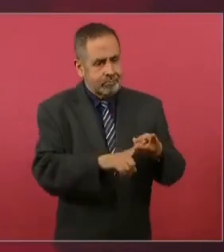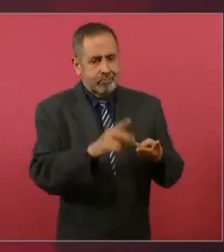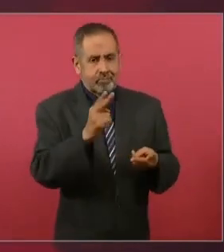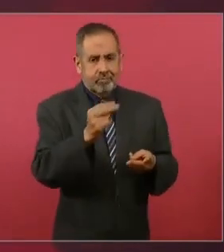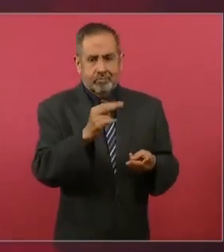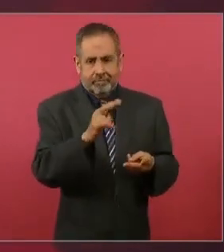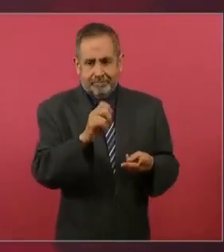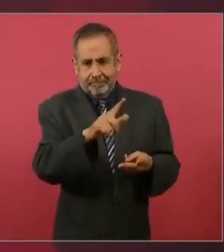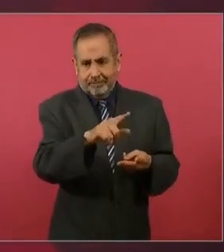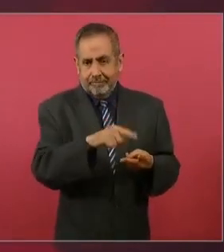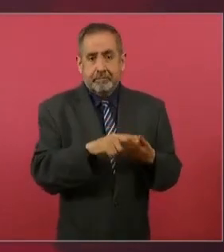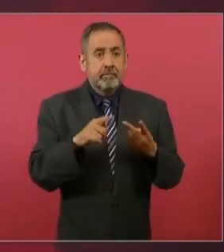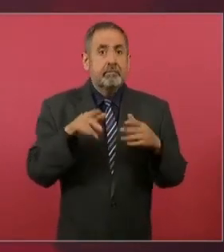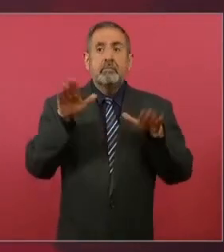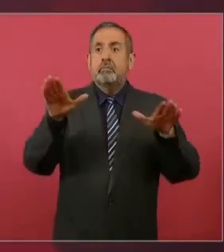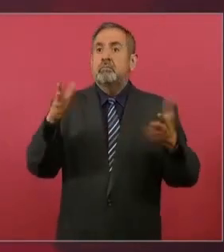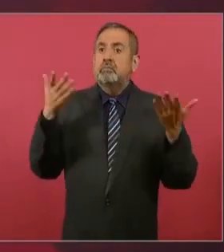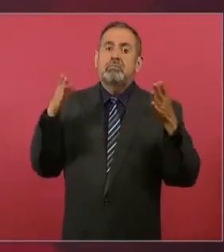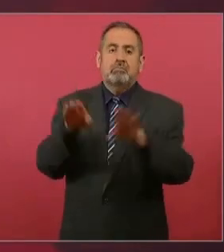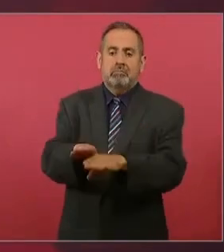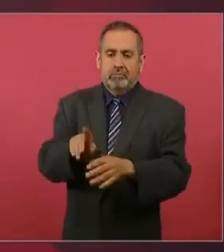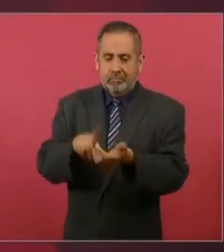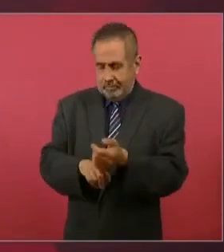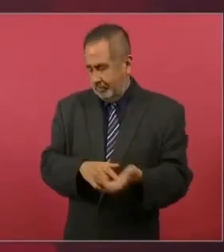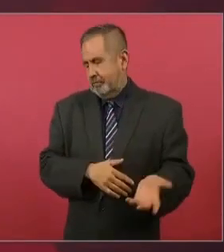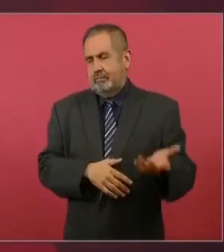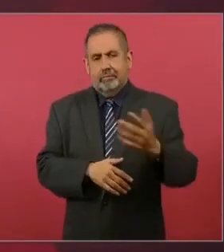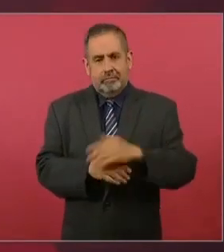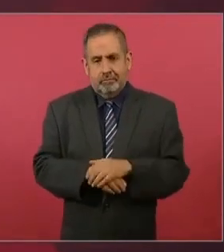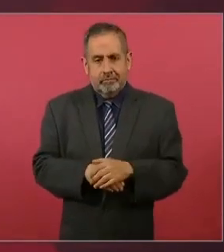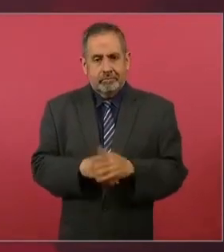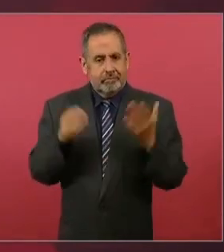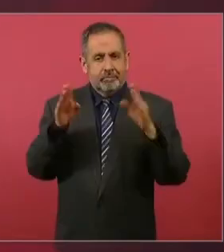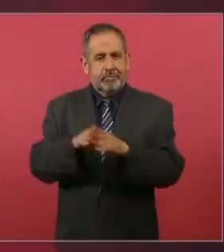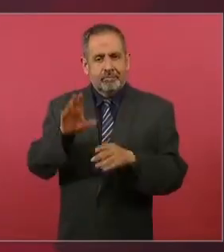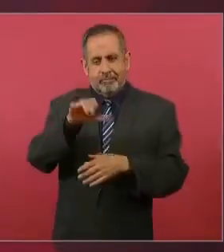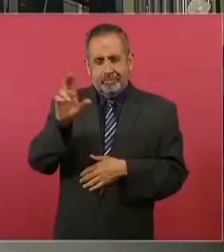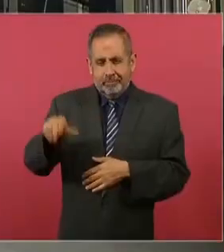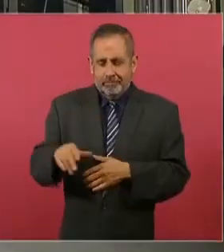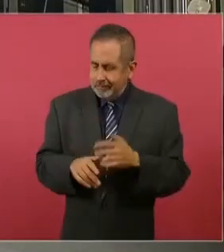el Universal, que vamos a cerrar el aeropuerto de Cancún.